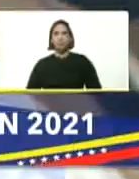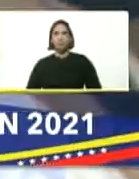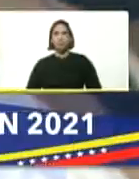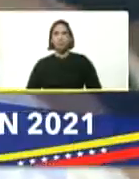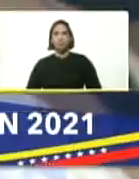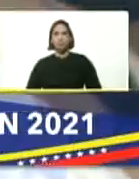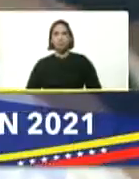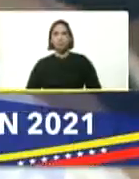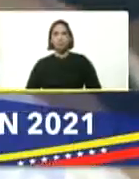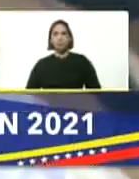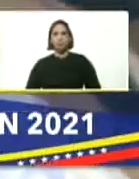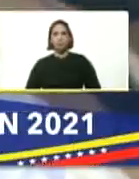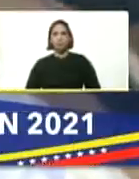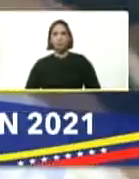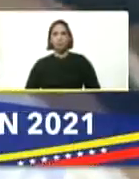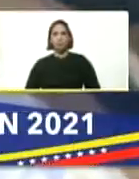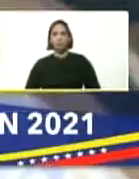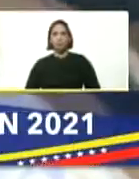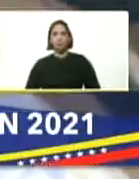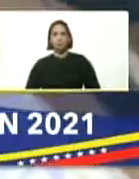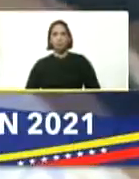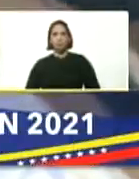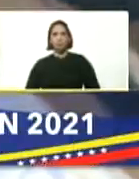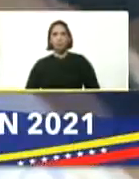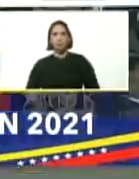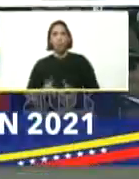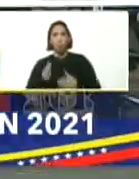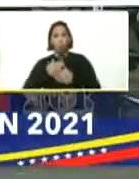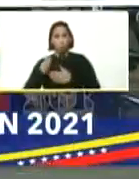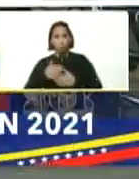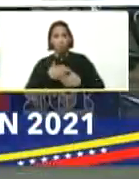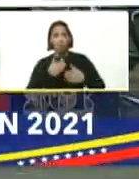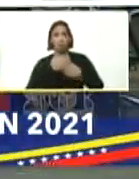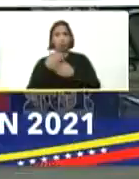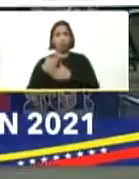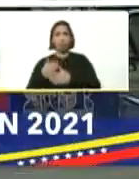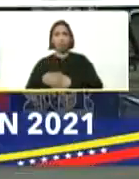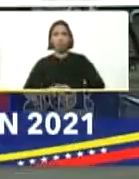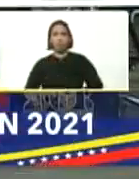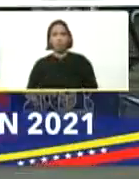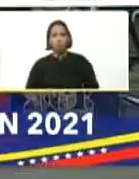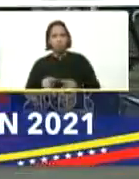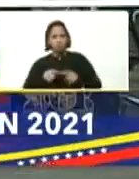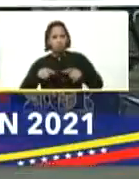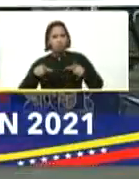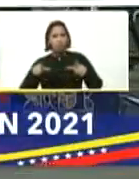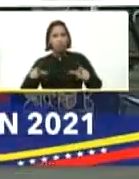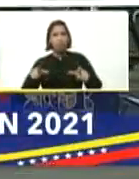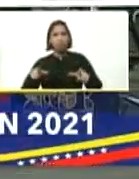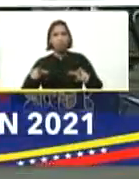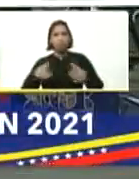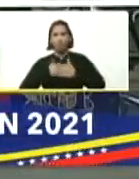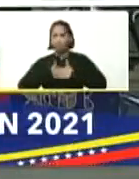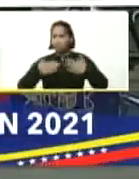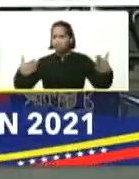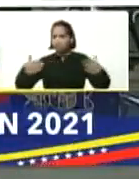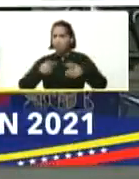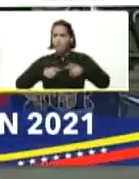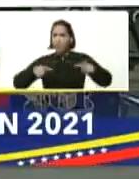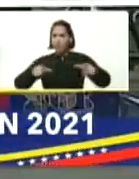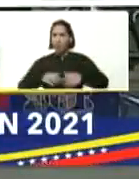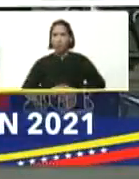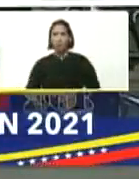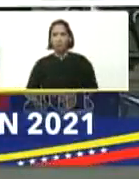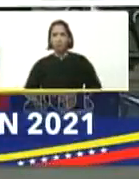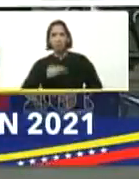por haber compartido los espacios de este